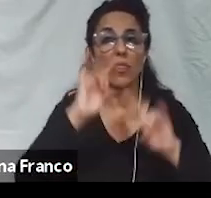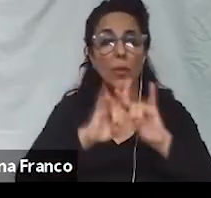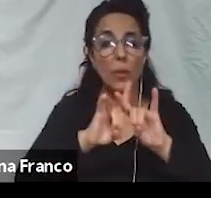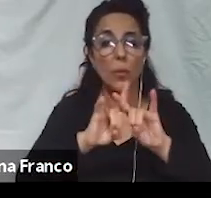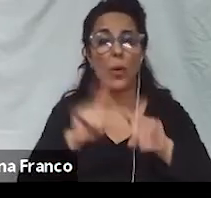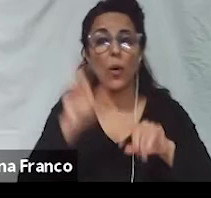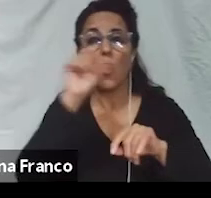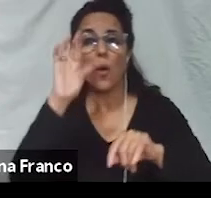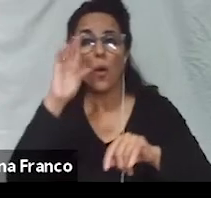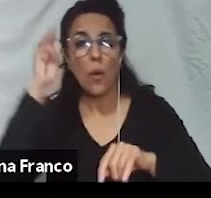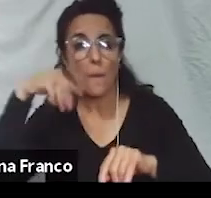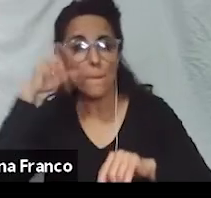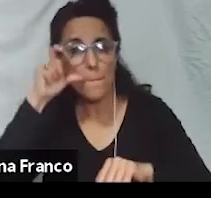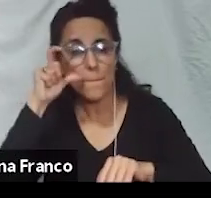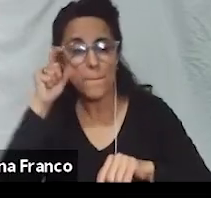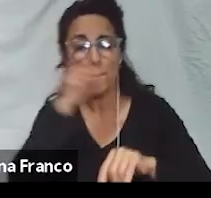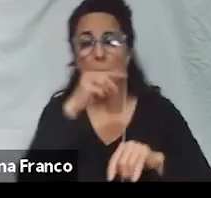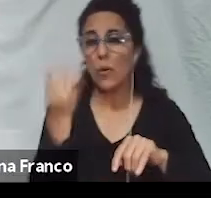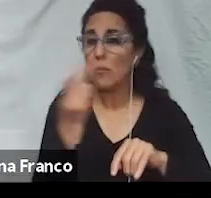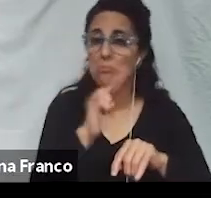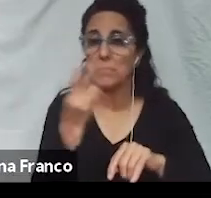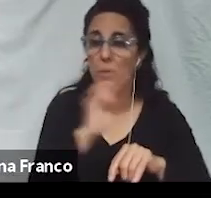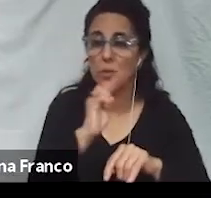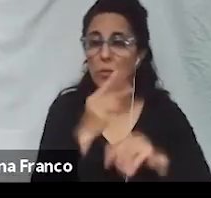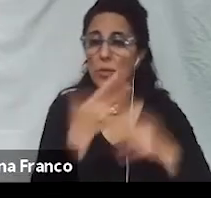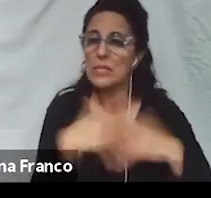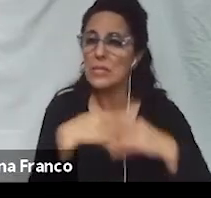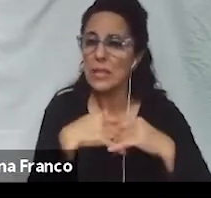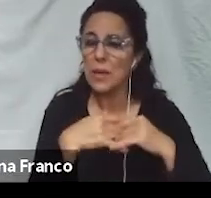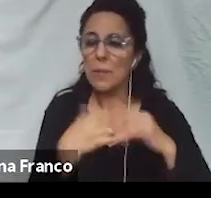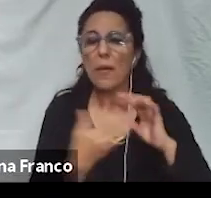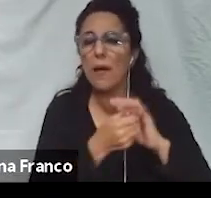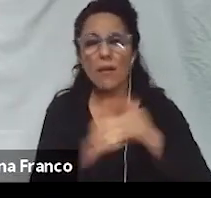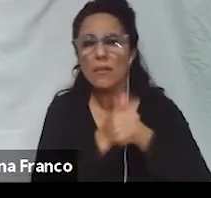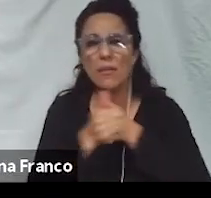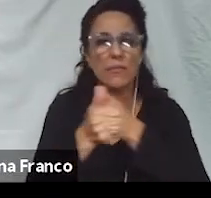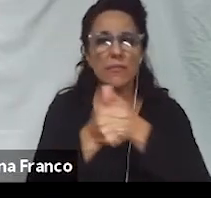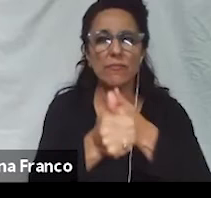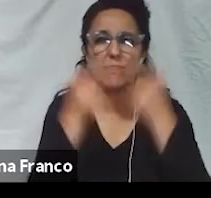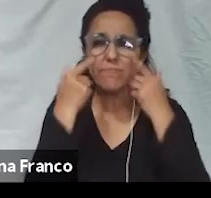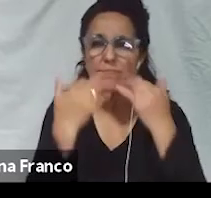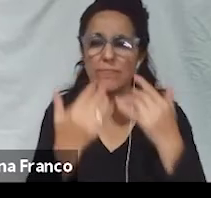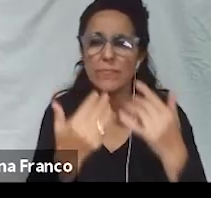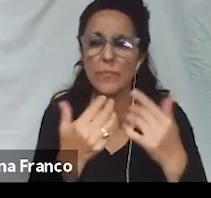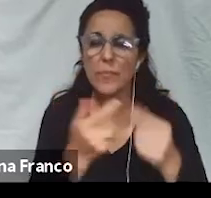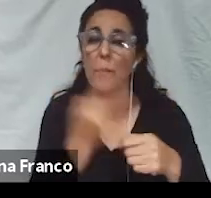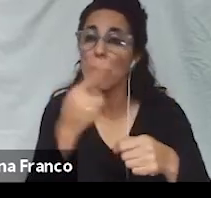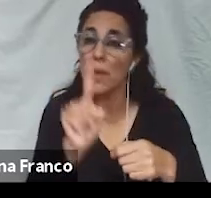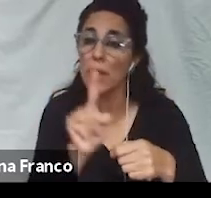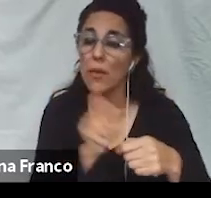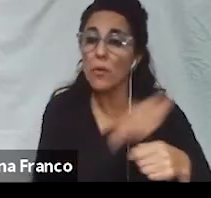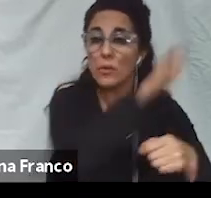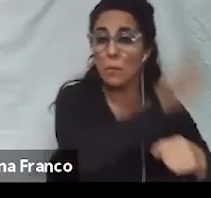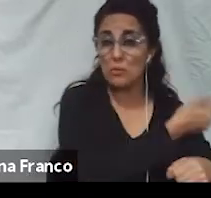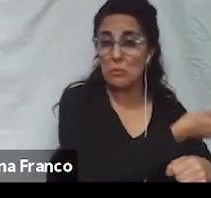y tú haces el testing con Windows y Chrome y puede que en este sistema operativo y en este navegador todo funcione bien, pero si el cliente